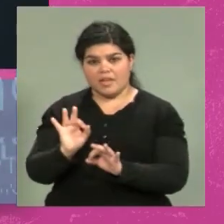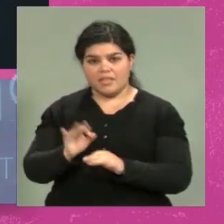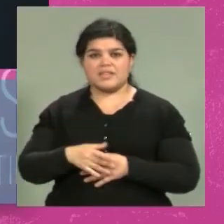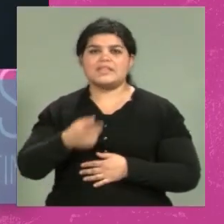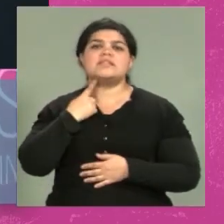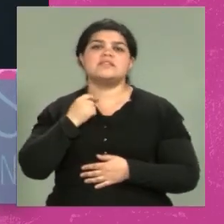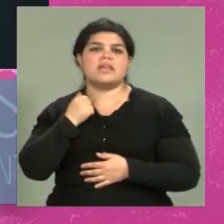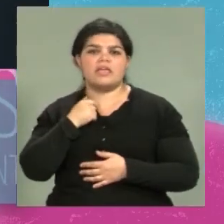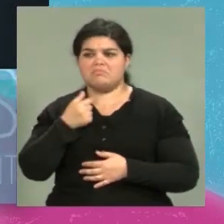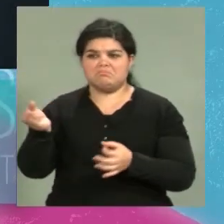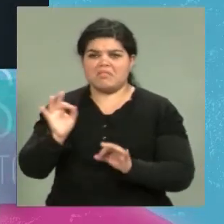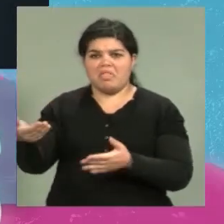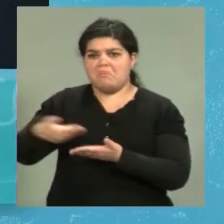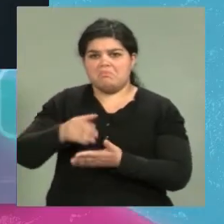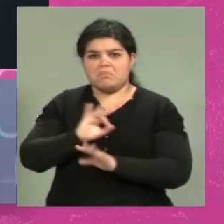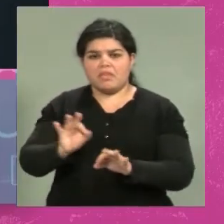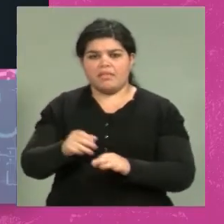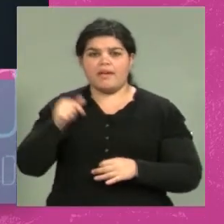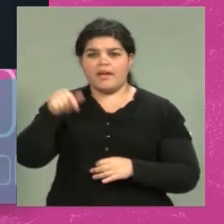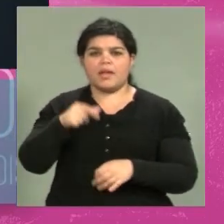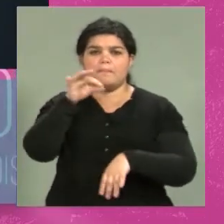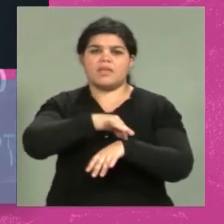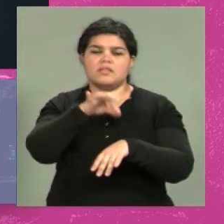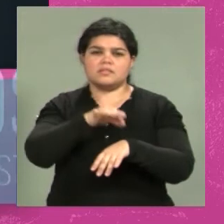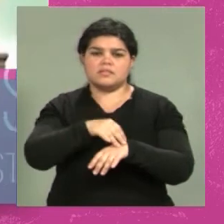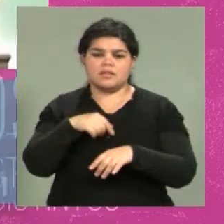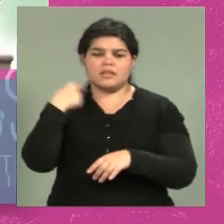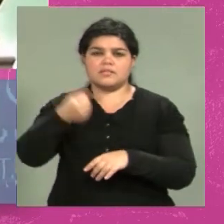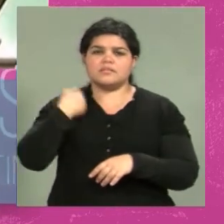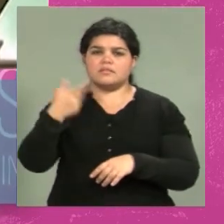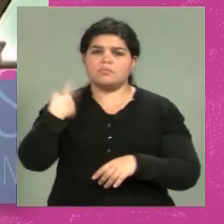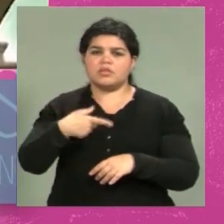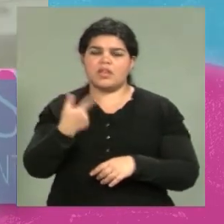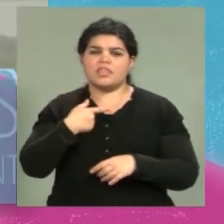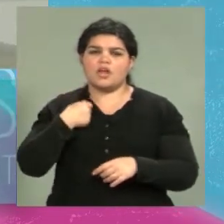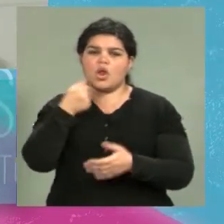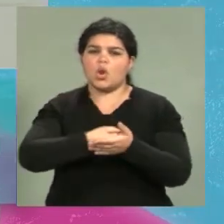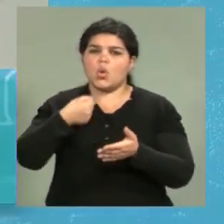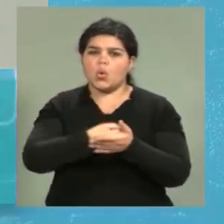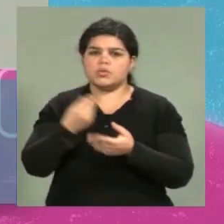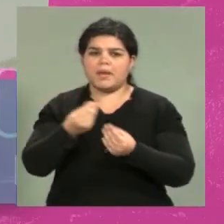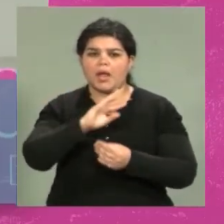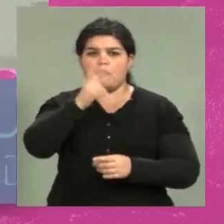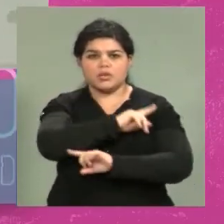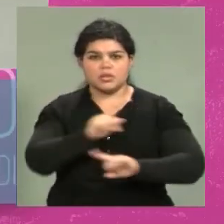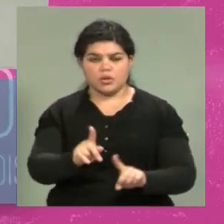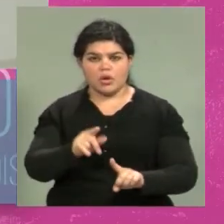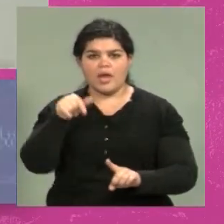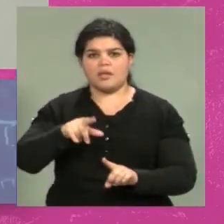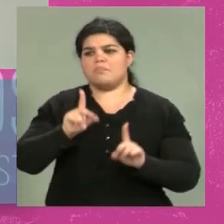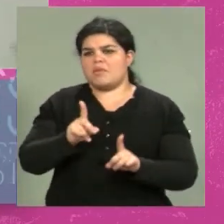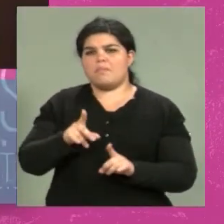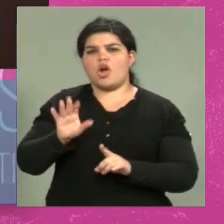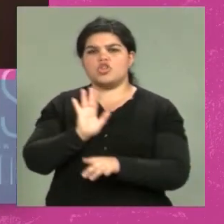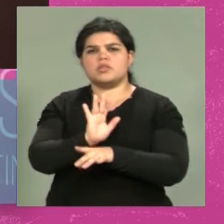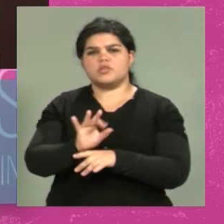la medicina, con esto en aras de luchar contra la muerte como objetivo central, y no a partir de la concepción que recién decía acá el amigo, de la vida